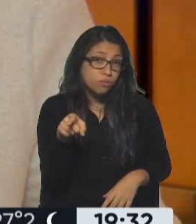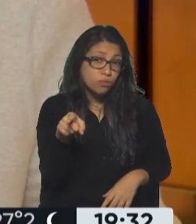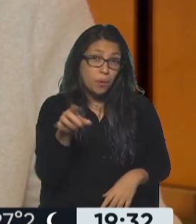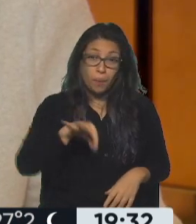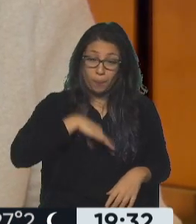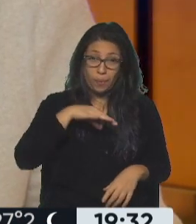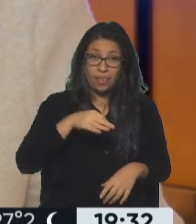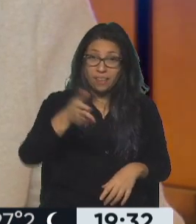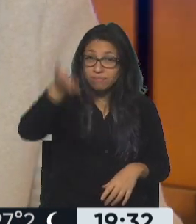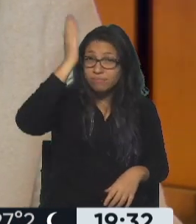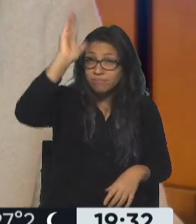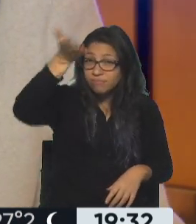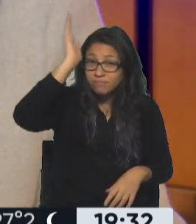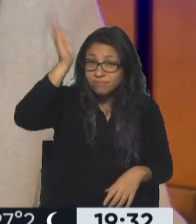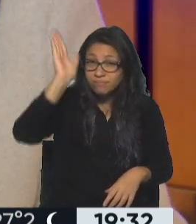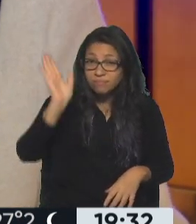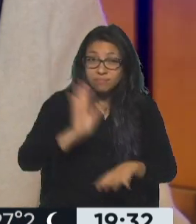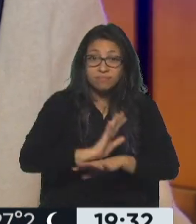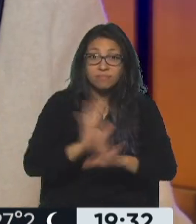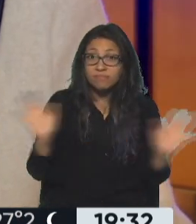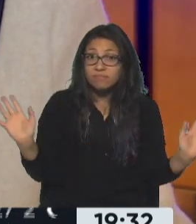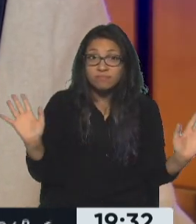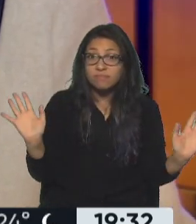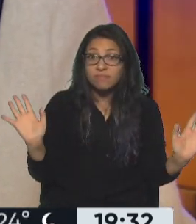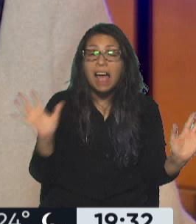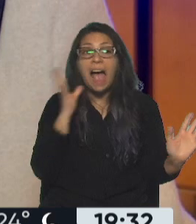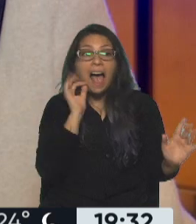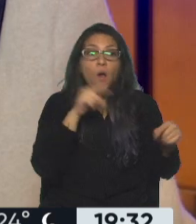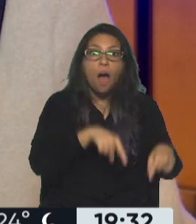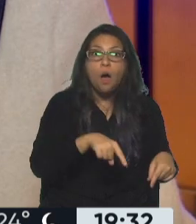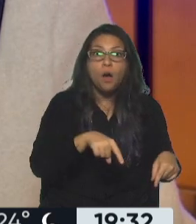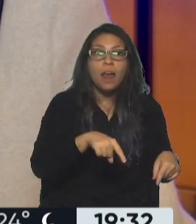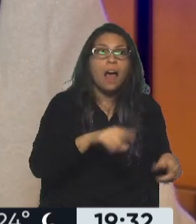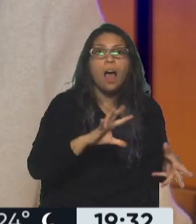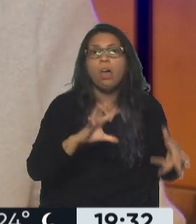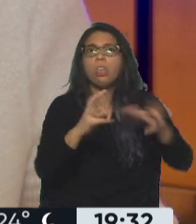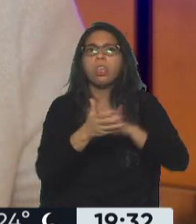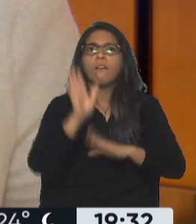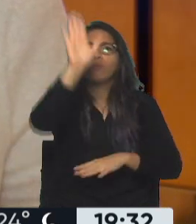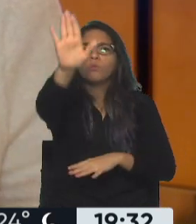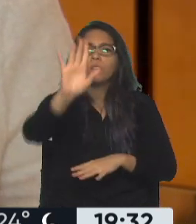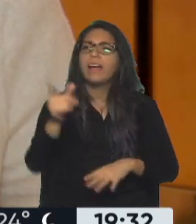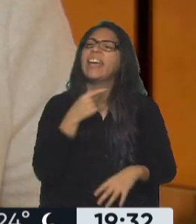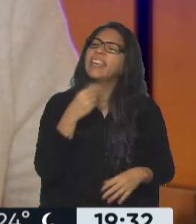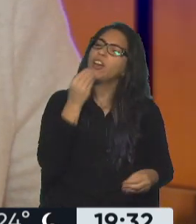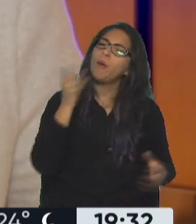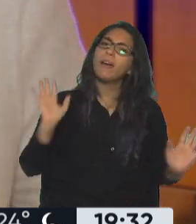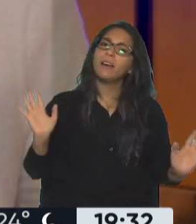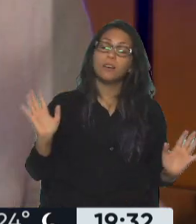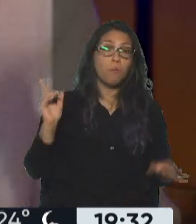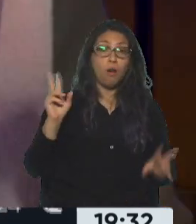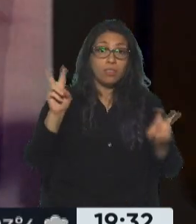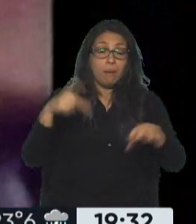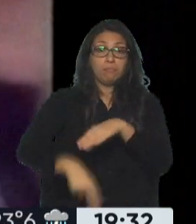toda la vida por delante no haga nada que pueda arruinar toda esa vida que usted tiene por delante Bueno qué quiere comer se